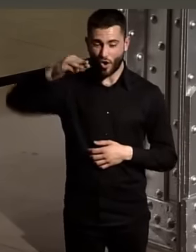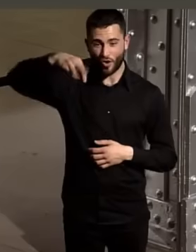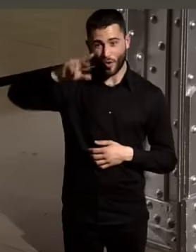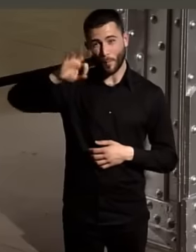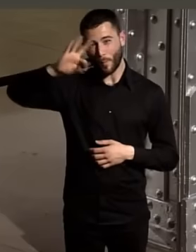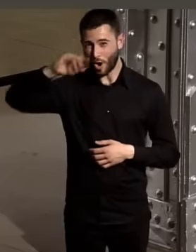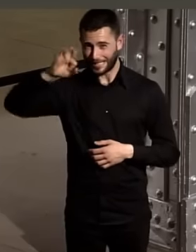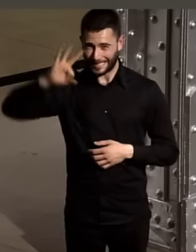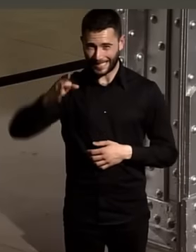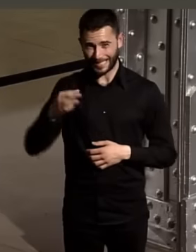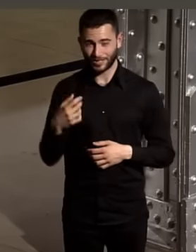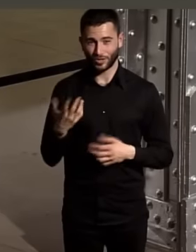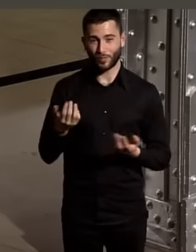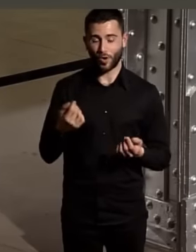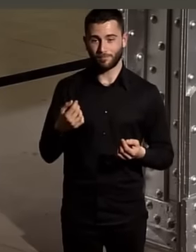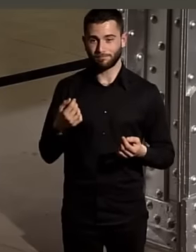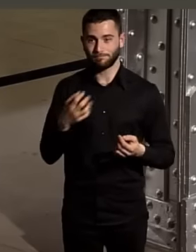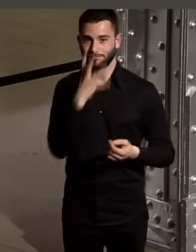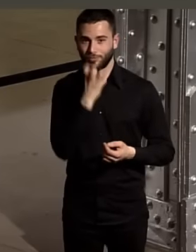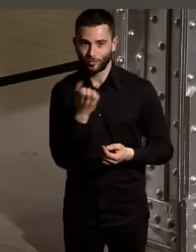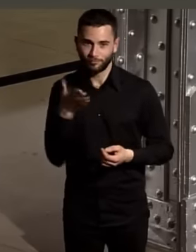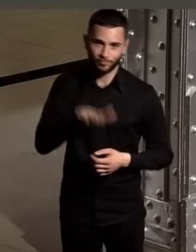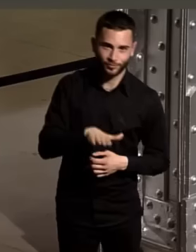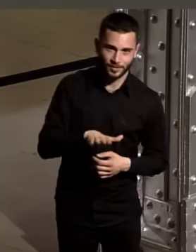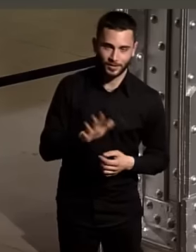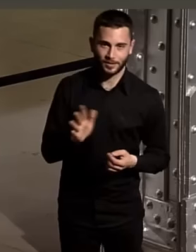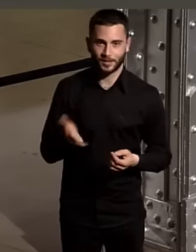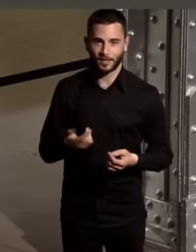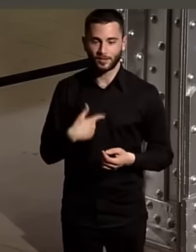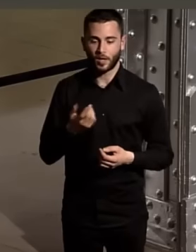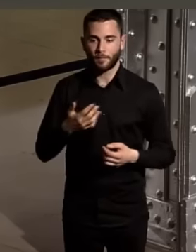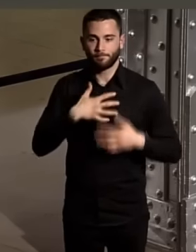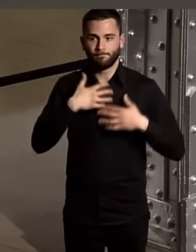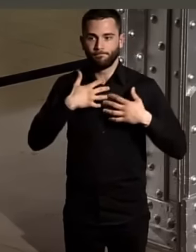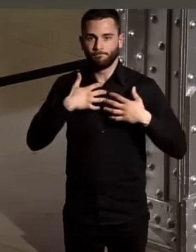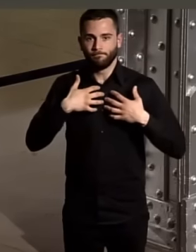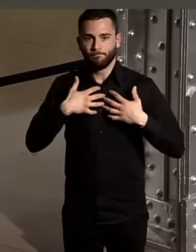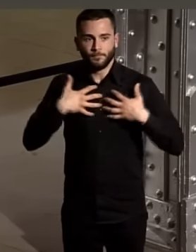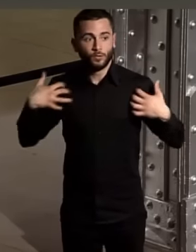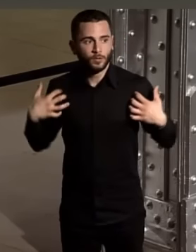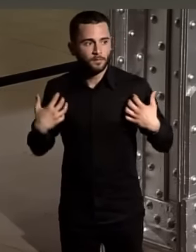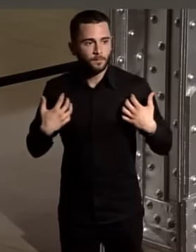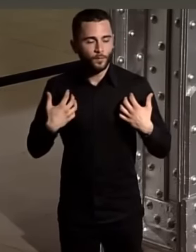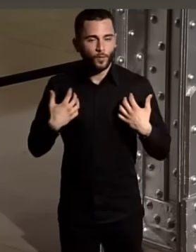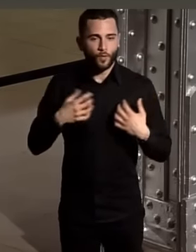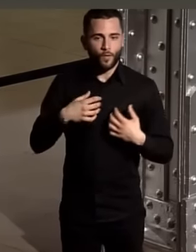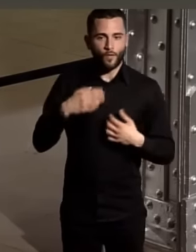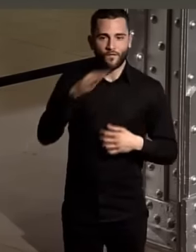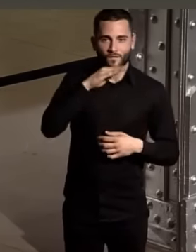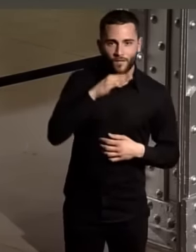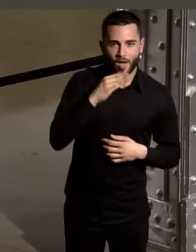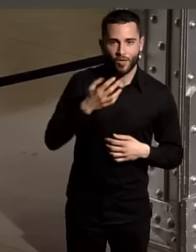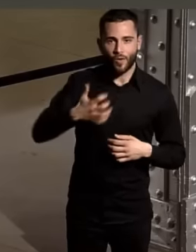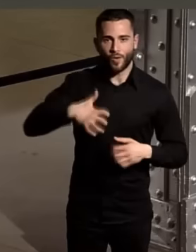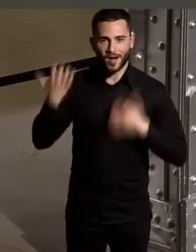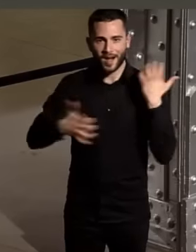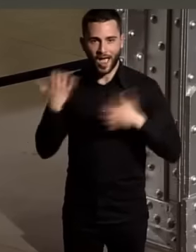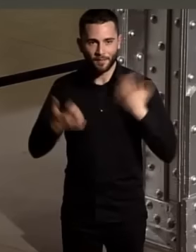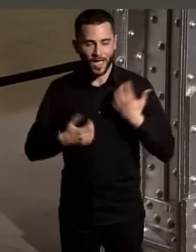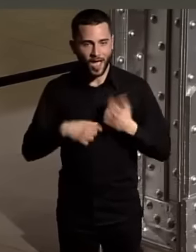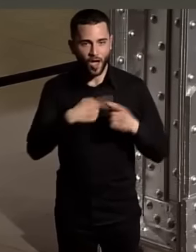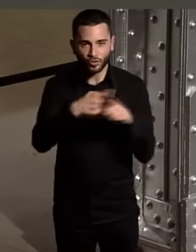decir ostras puedes jugar con que genere una emoción de entusiasmo o de enfado o de rabia o algo que que sabemos que a los humanos